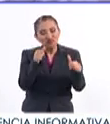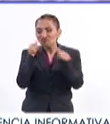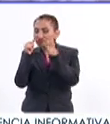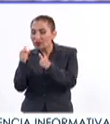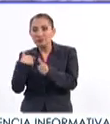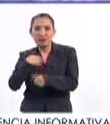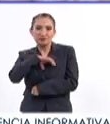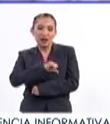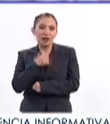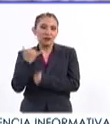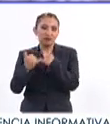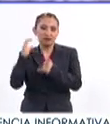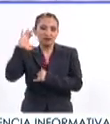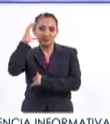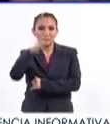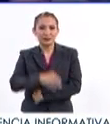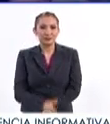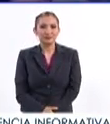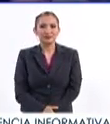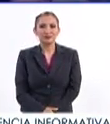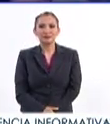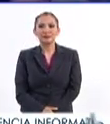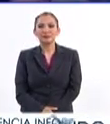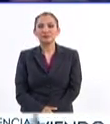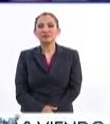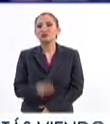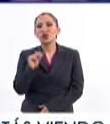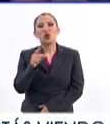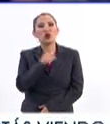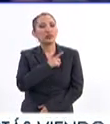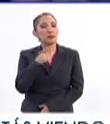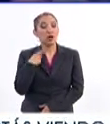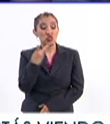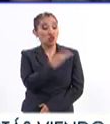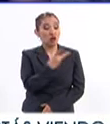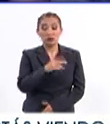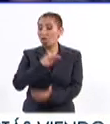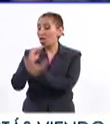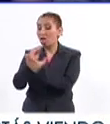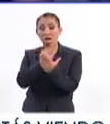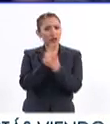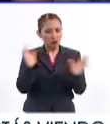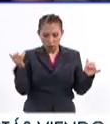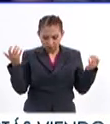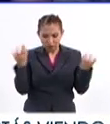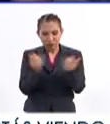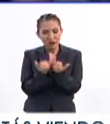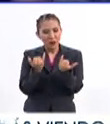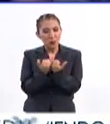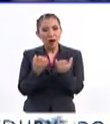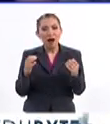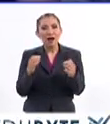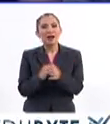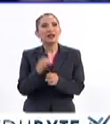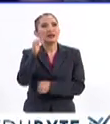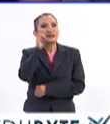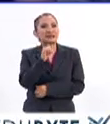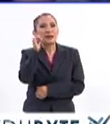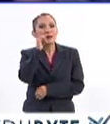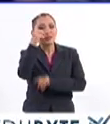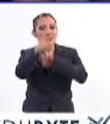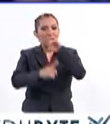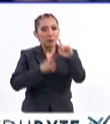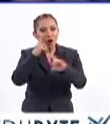a otra de mis pasiones, que es el fútbol. No hay que dejar ninguna de las dos cosas de lado. Creo que siempre